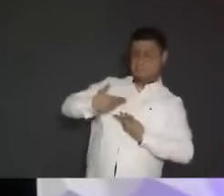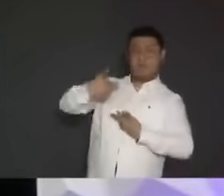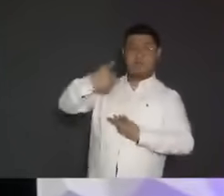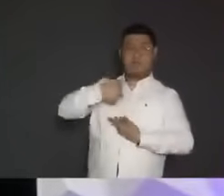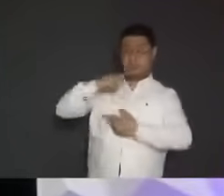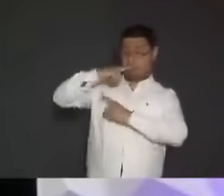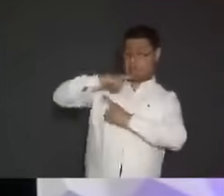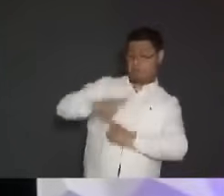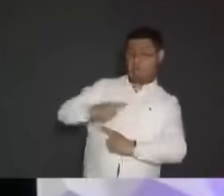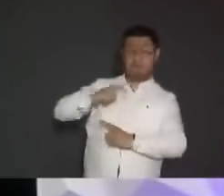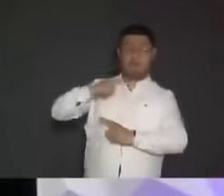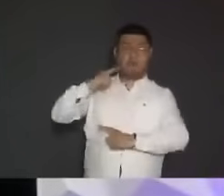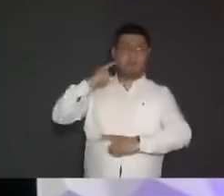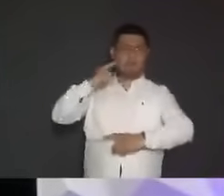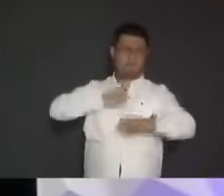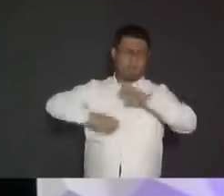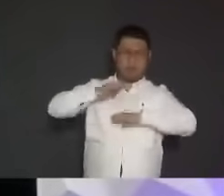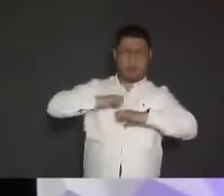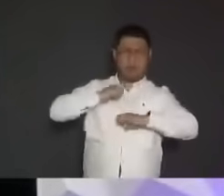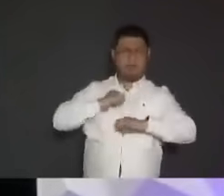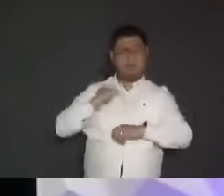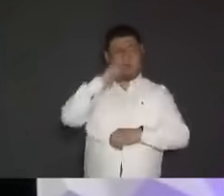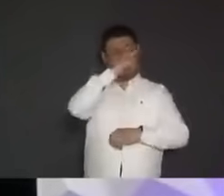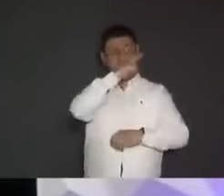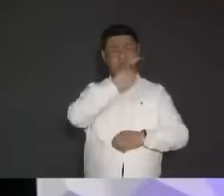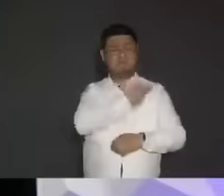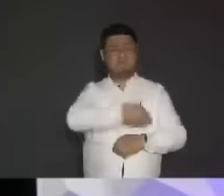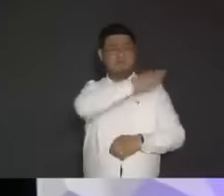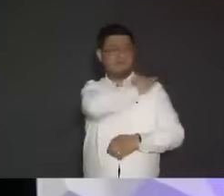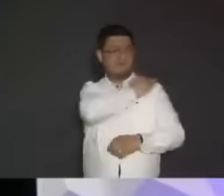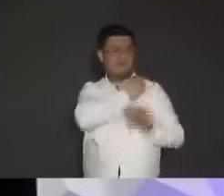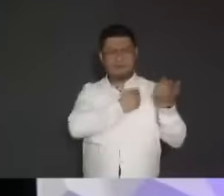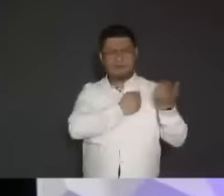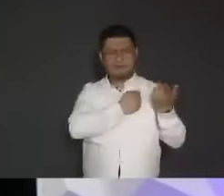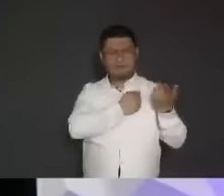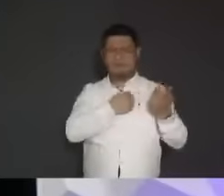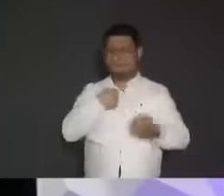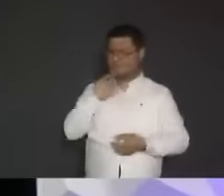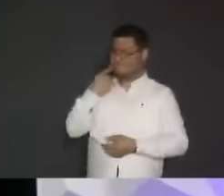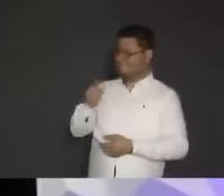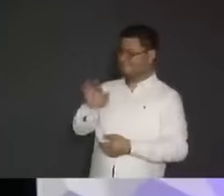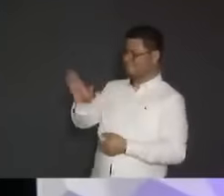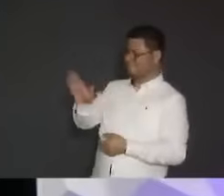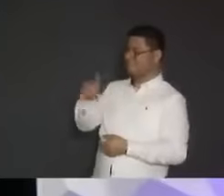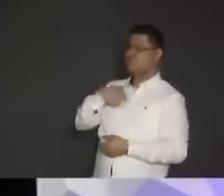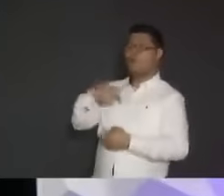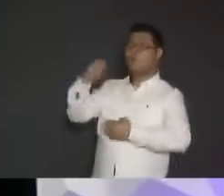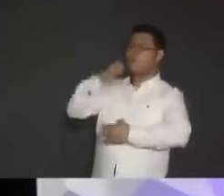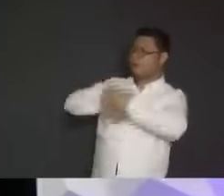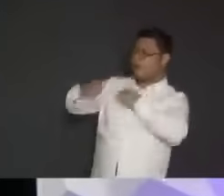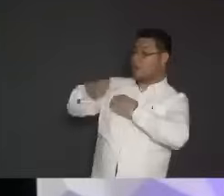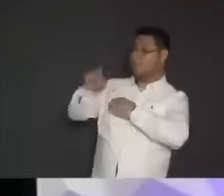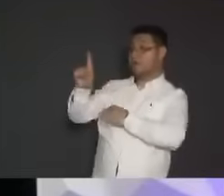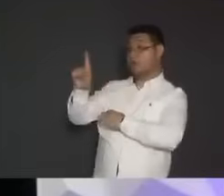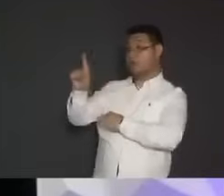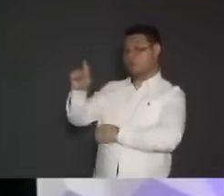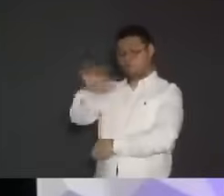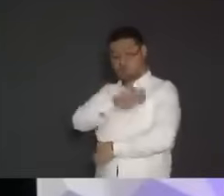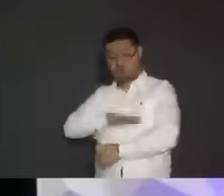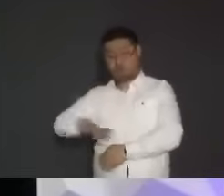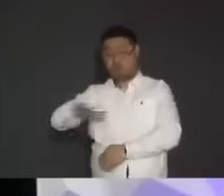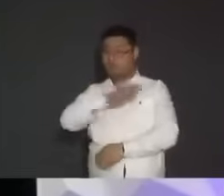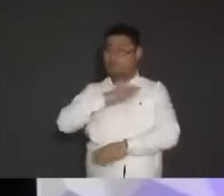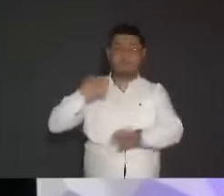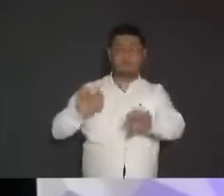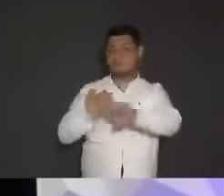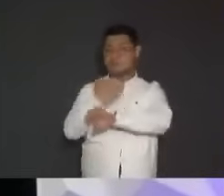o empleado de Claudia Sheinbaum porque me voy a coordinar con ella, le quiero aclarar, yo voy a ser empleado, pero de todos los yucatecos y